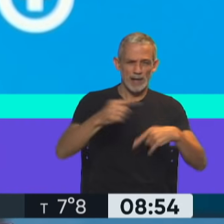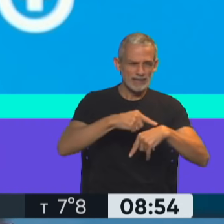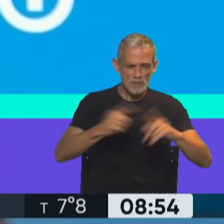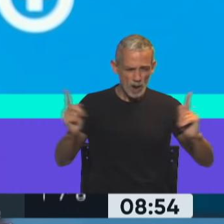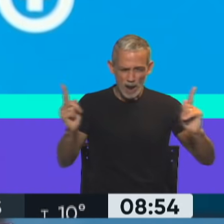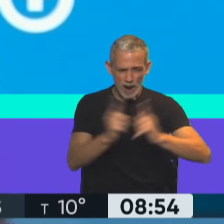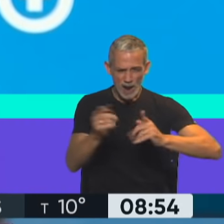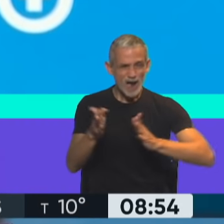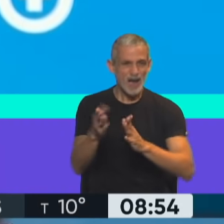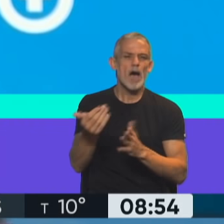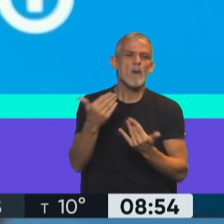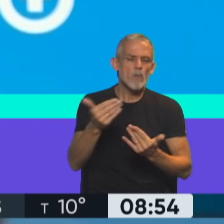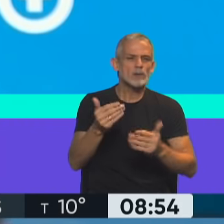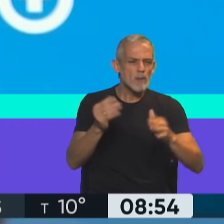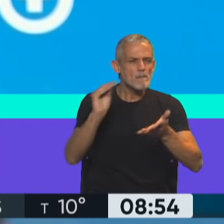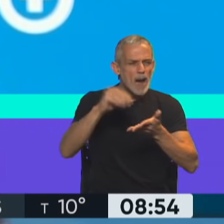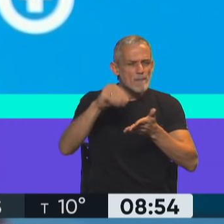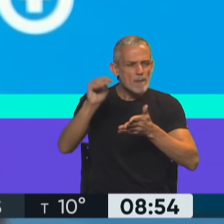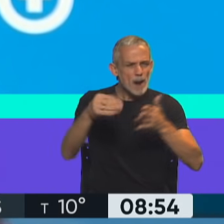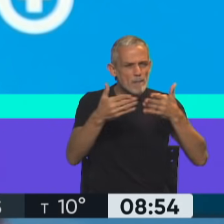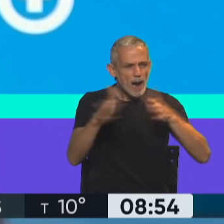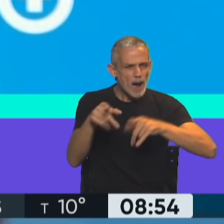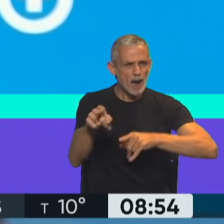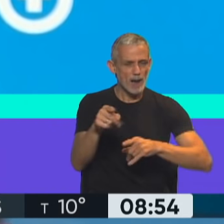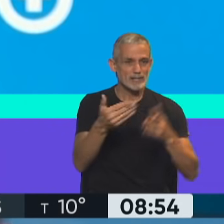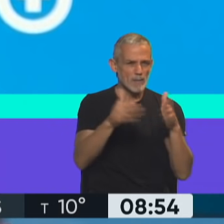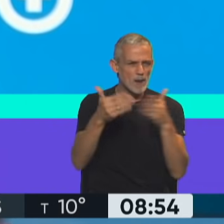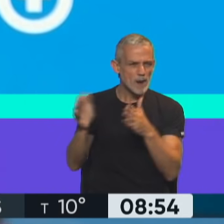plazo podamos seguir profundizando